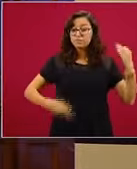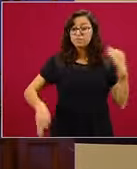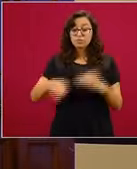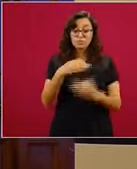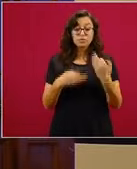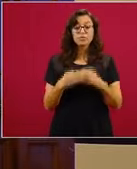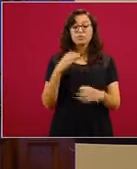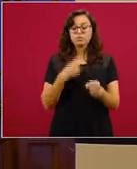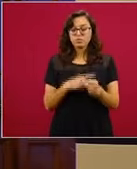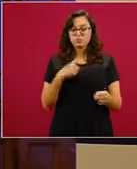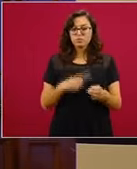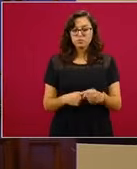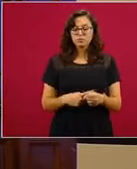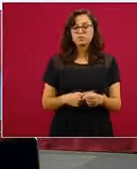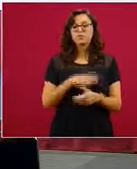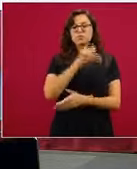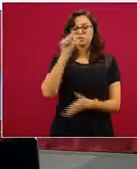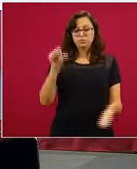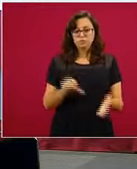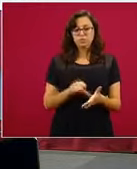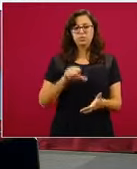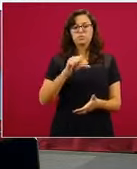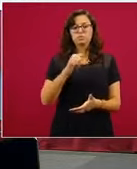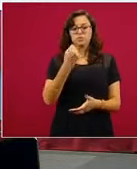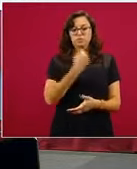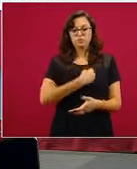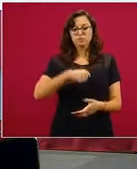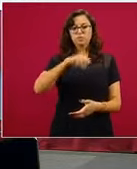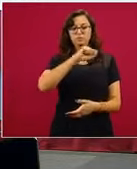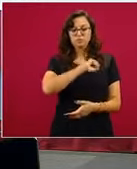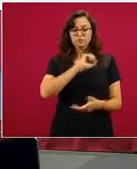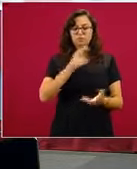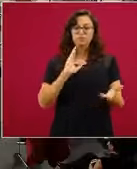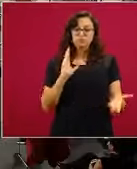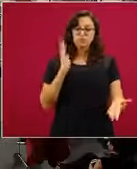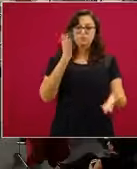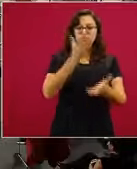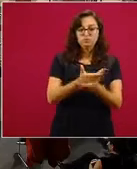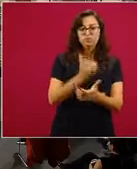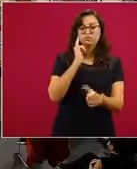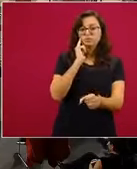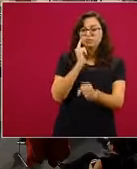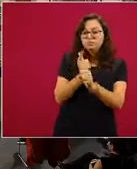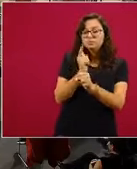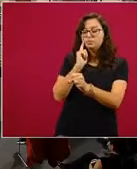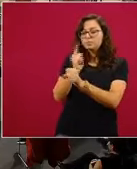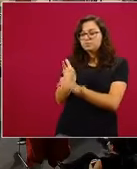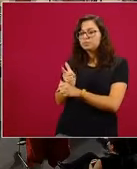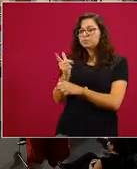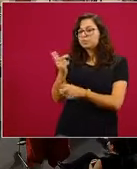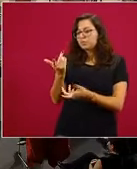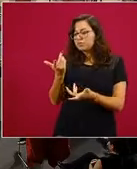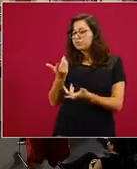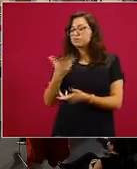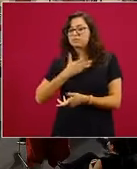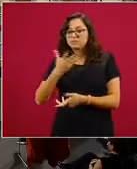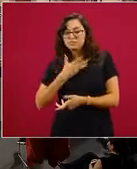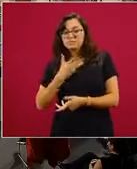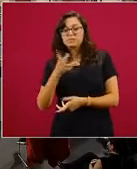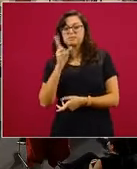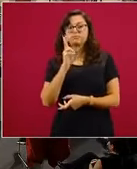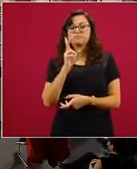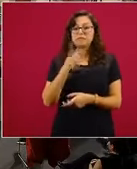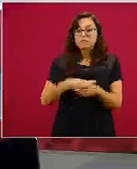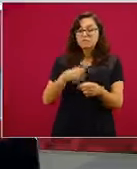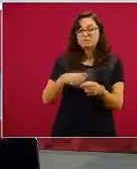enfermedad acudan a su centro de salud para que sean identificadas o que se busque la enfermedad mediante una prueba